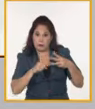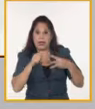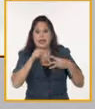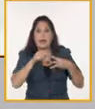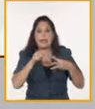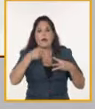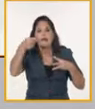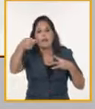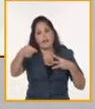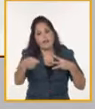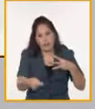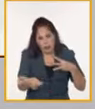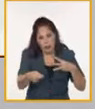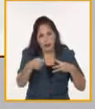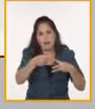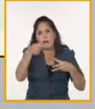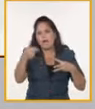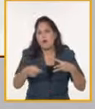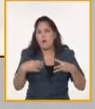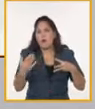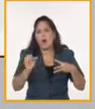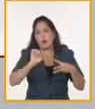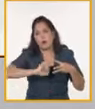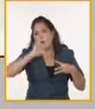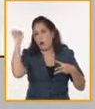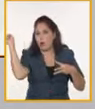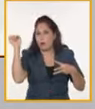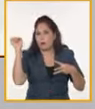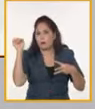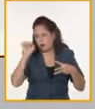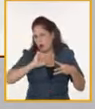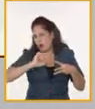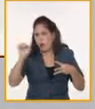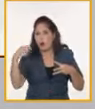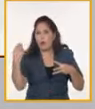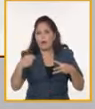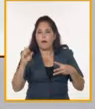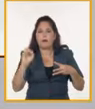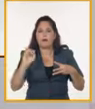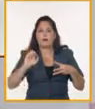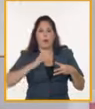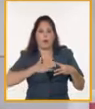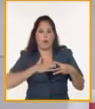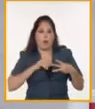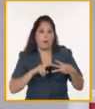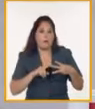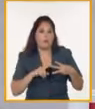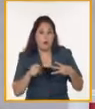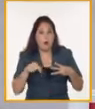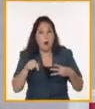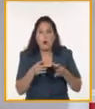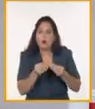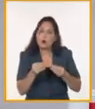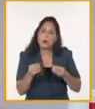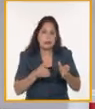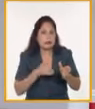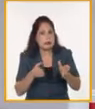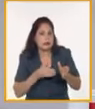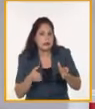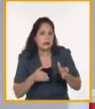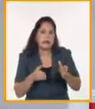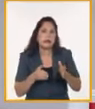Y definir exactamente Cuál es el alcance Cuál es la dimensión que debe tener el trabajo por cuenta propia porque lo cierto Es que hoy hay mucha distorsión con